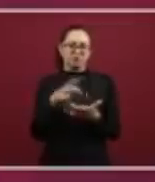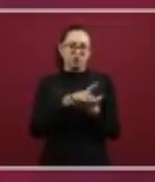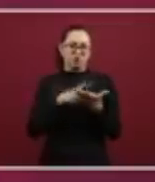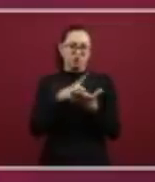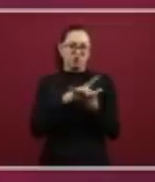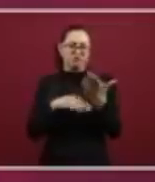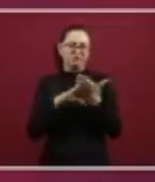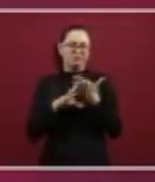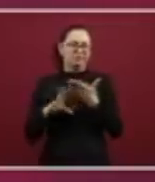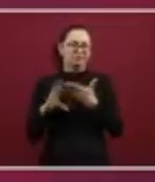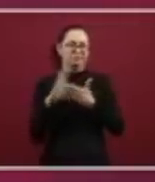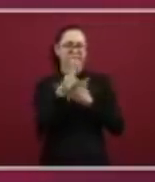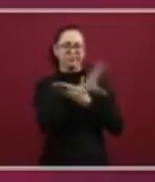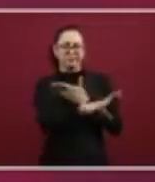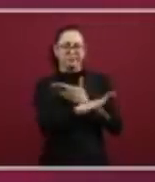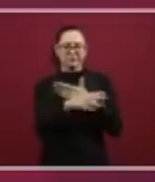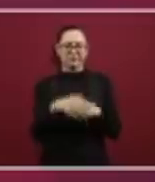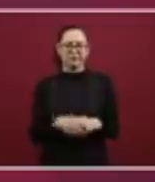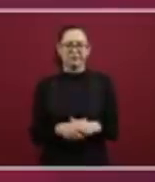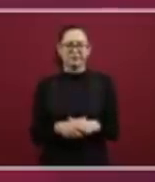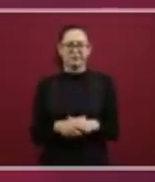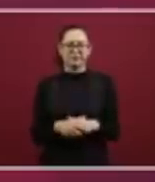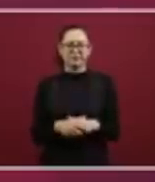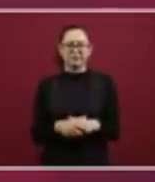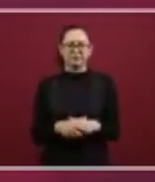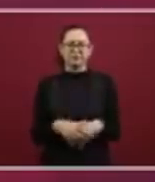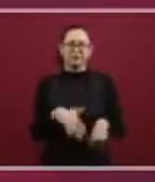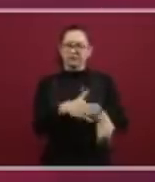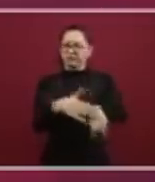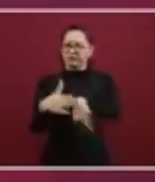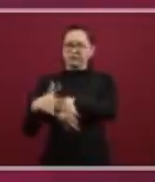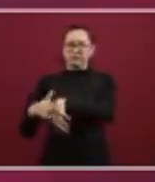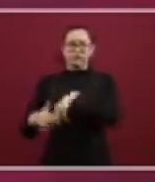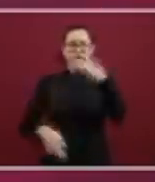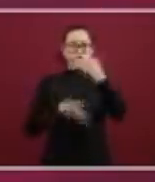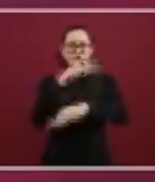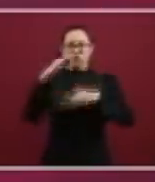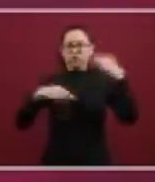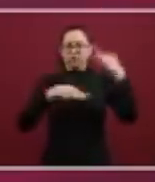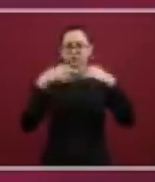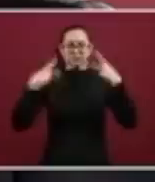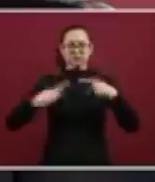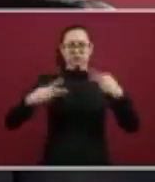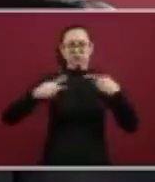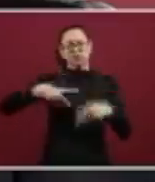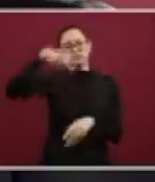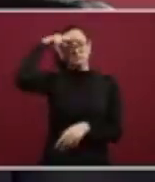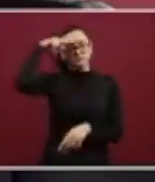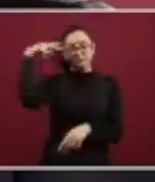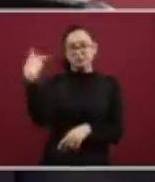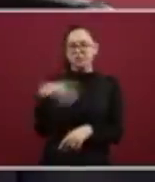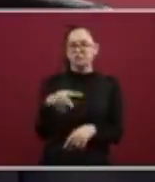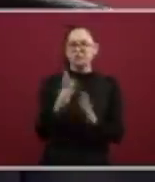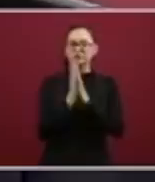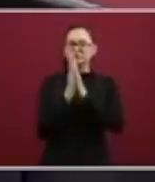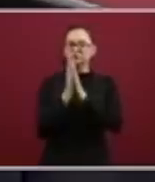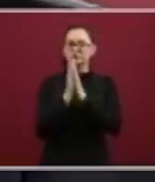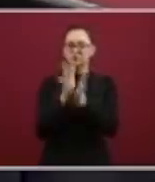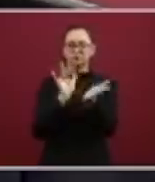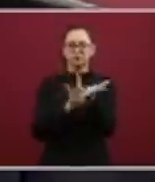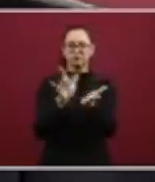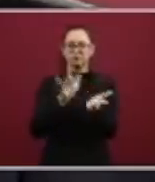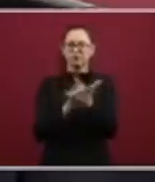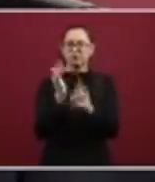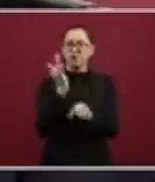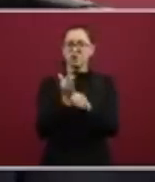drogas. Y pido apoyo a todos los mexicanos. Es una campaña